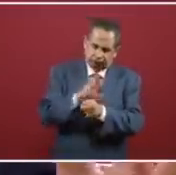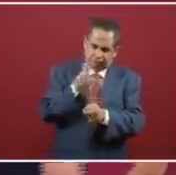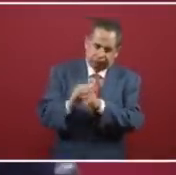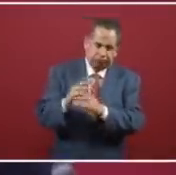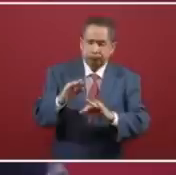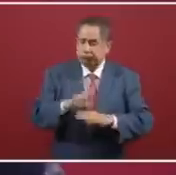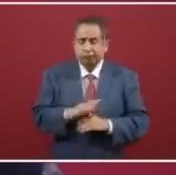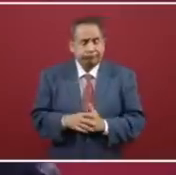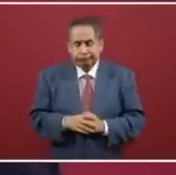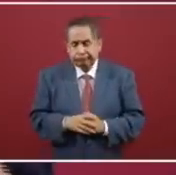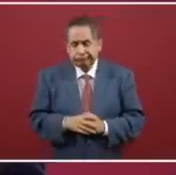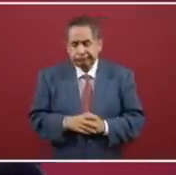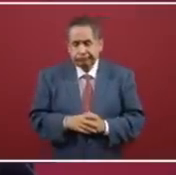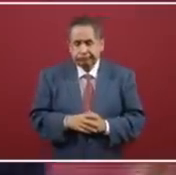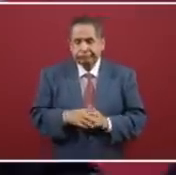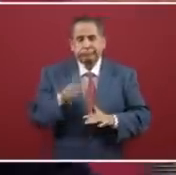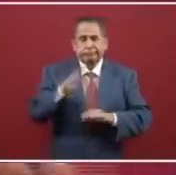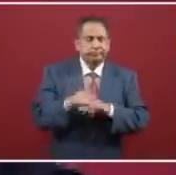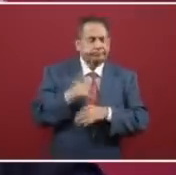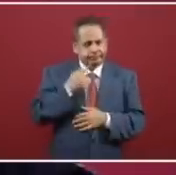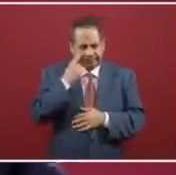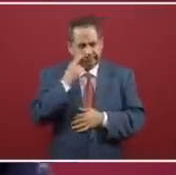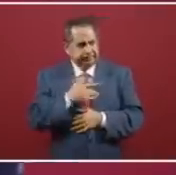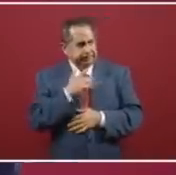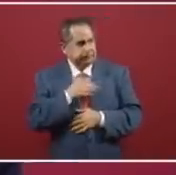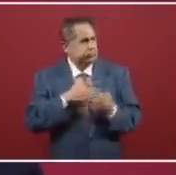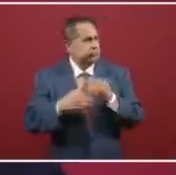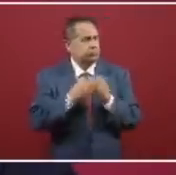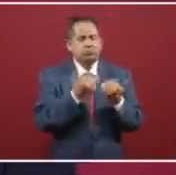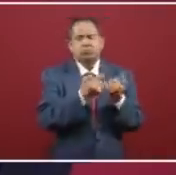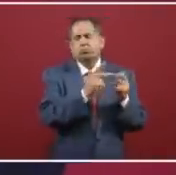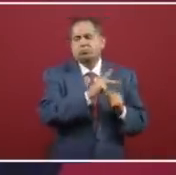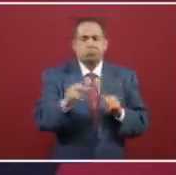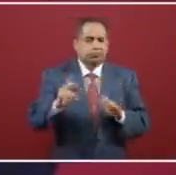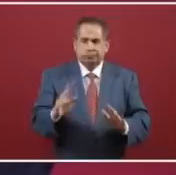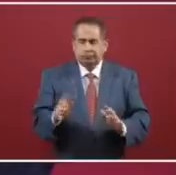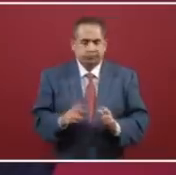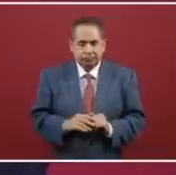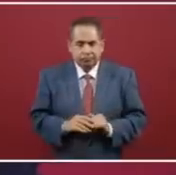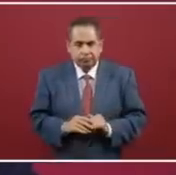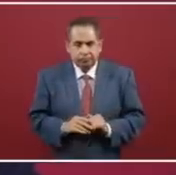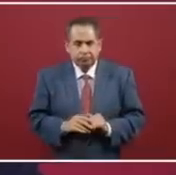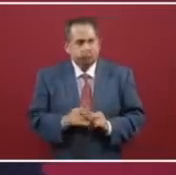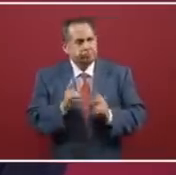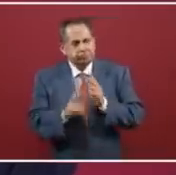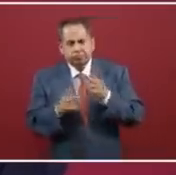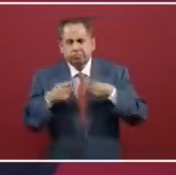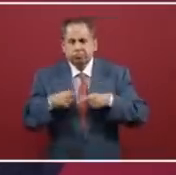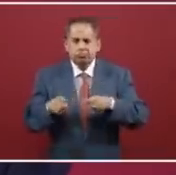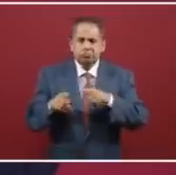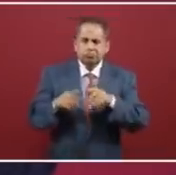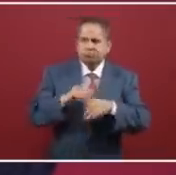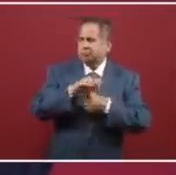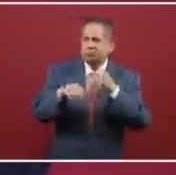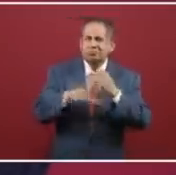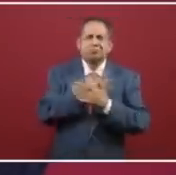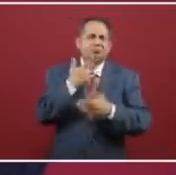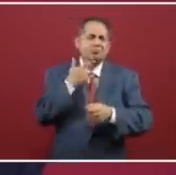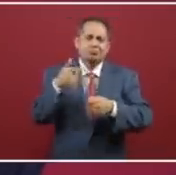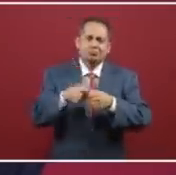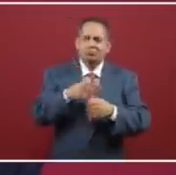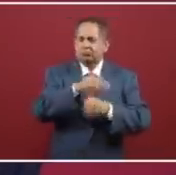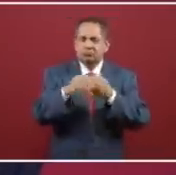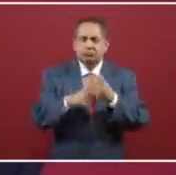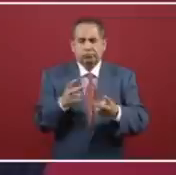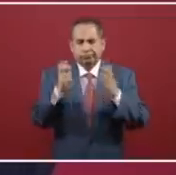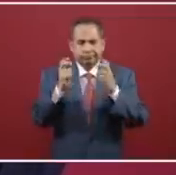a veces el consumidor tenemos la impresión que todos parejos y pláticas con la gente y dice nada todas las gasolineras